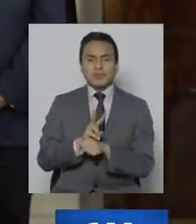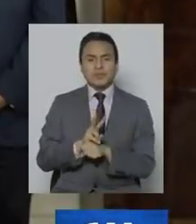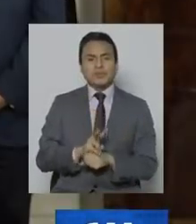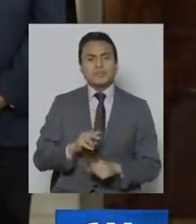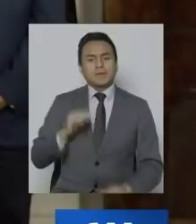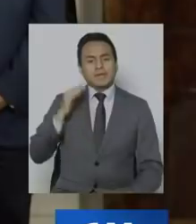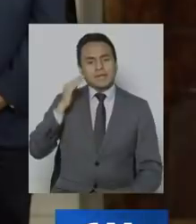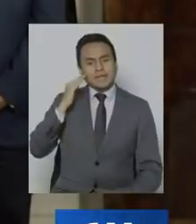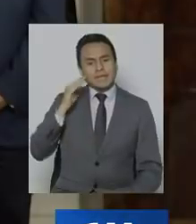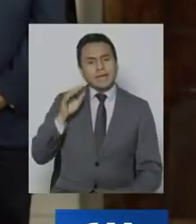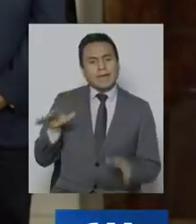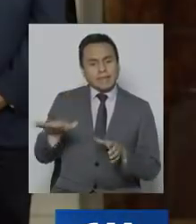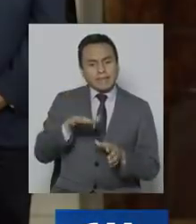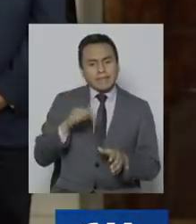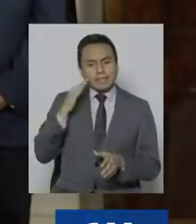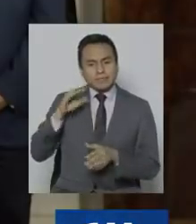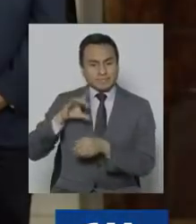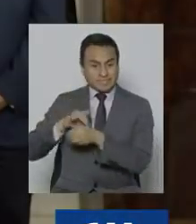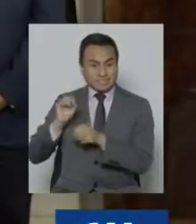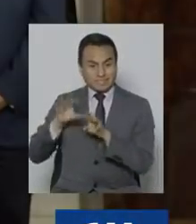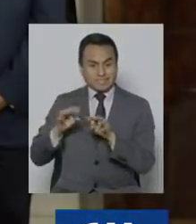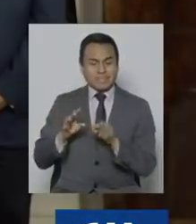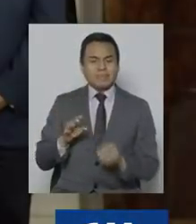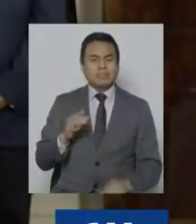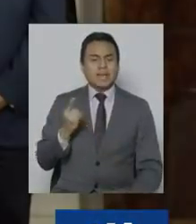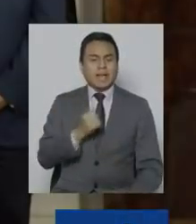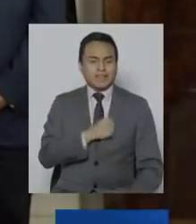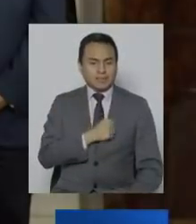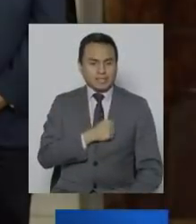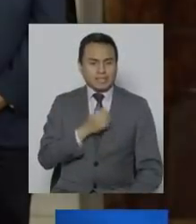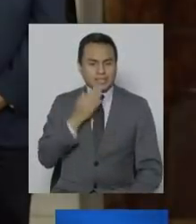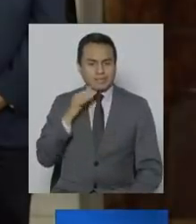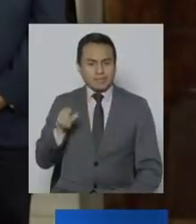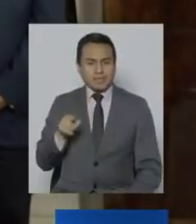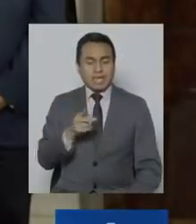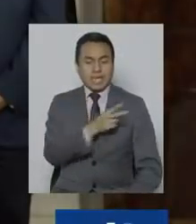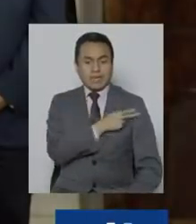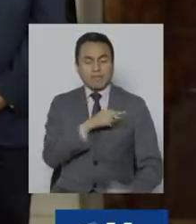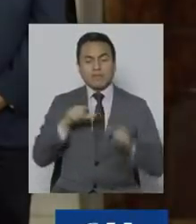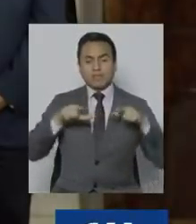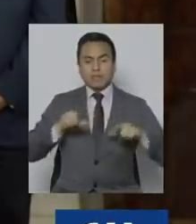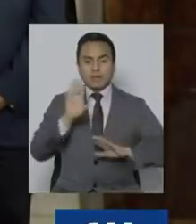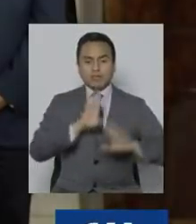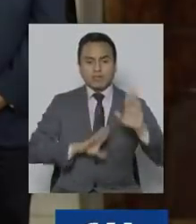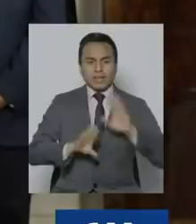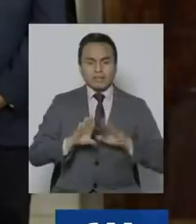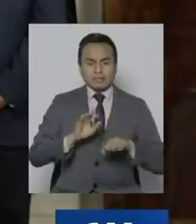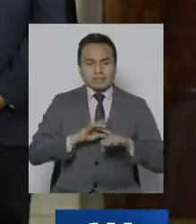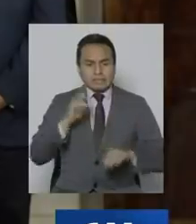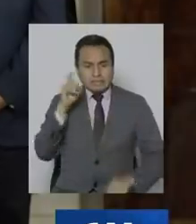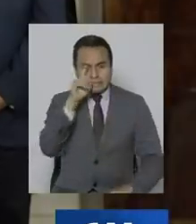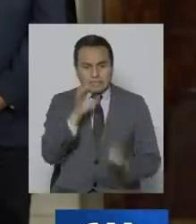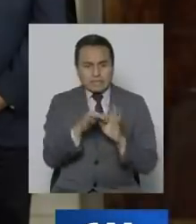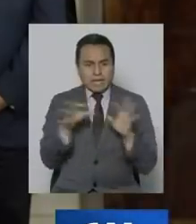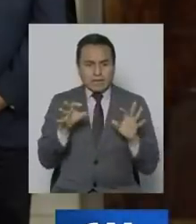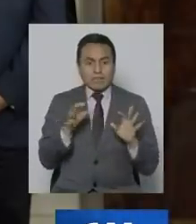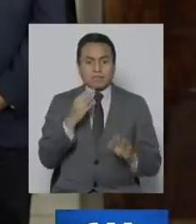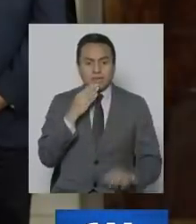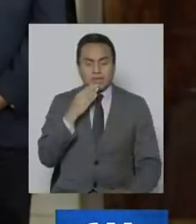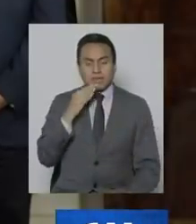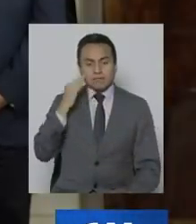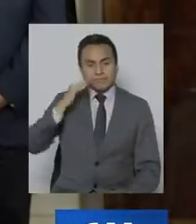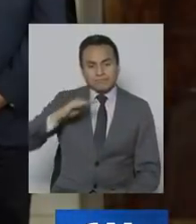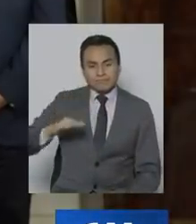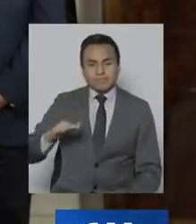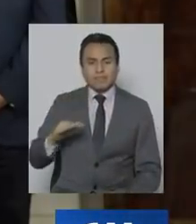en la Facultad de Medicina de la Universidad Católica. También fue jefe de la Unidad de Cuidados Intensivos Pediátricos